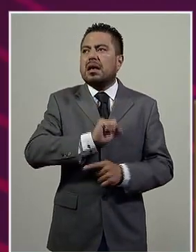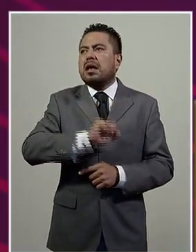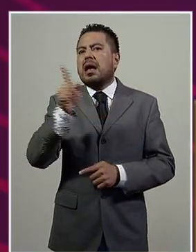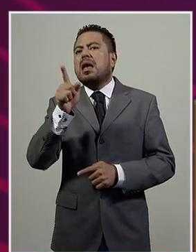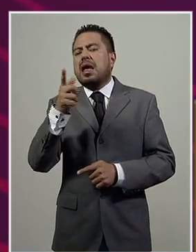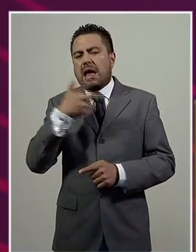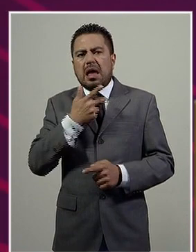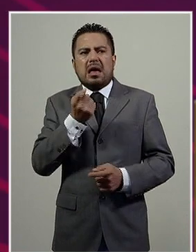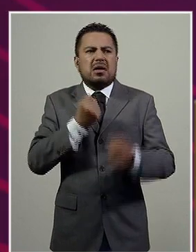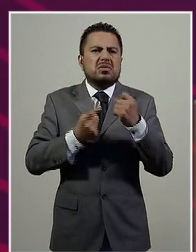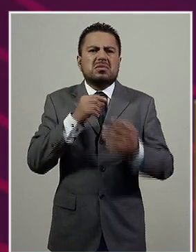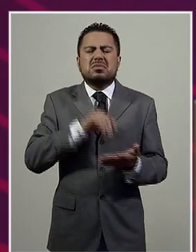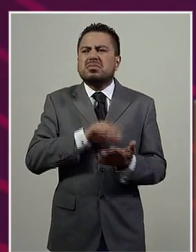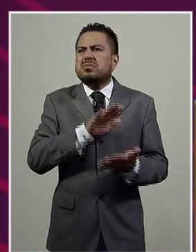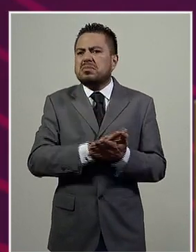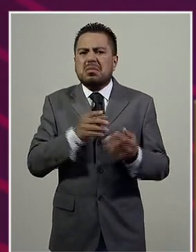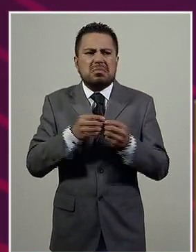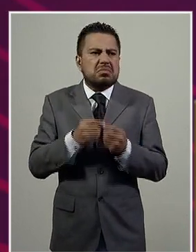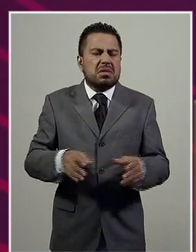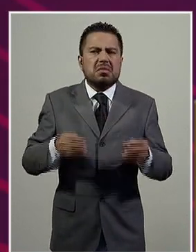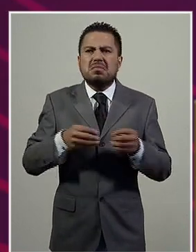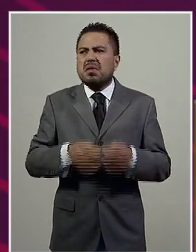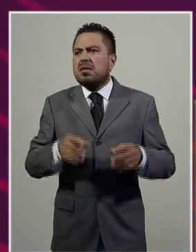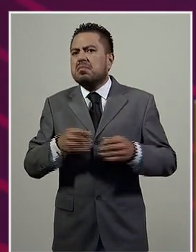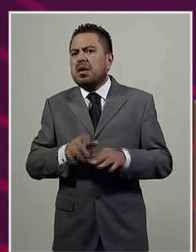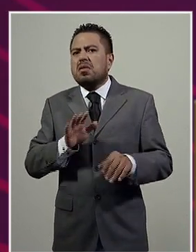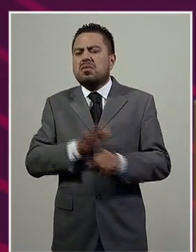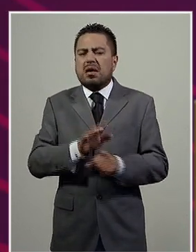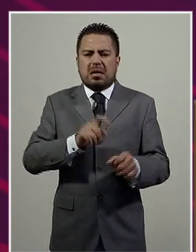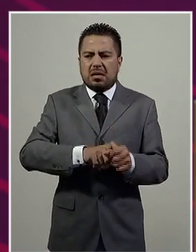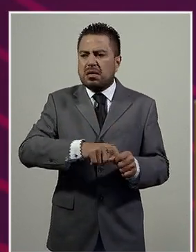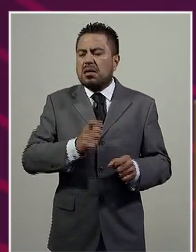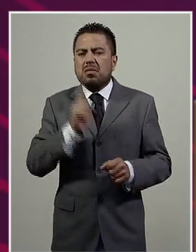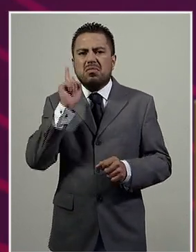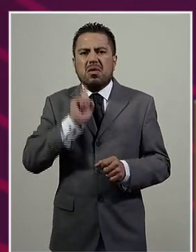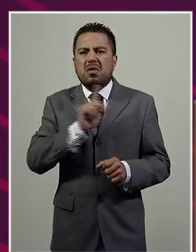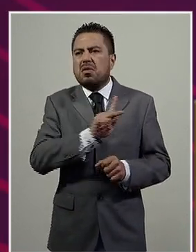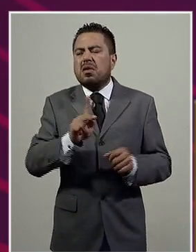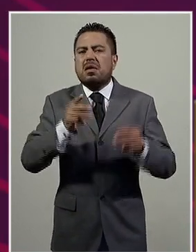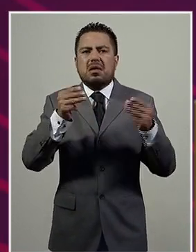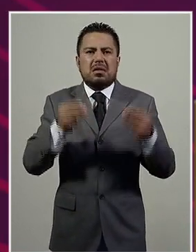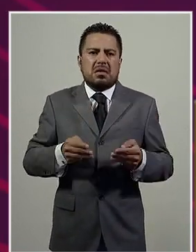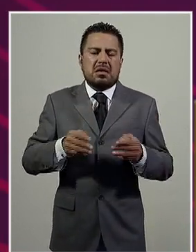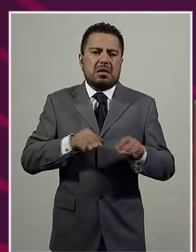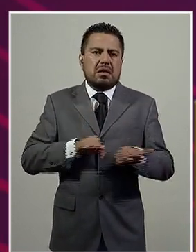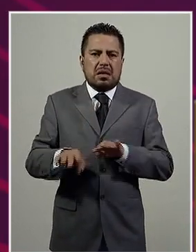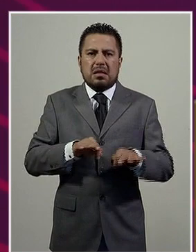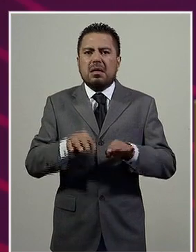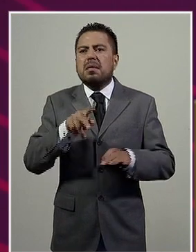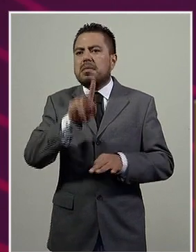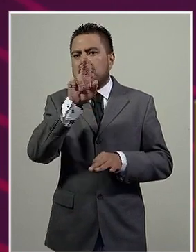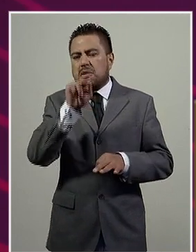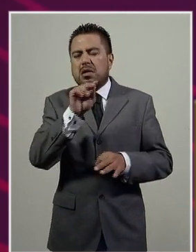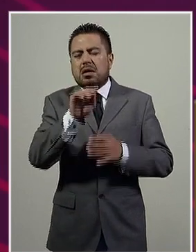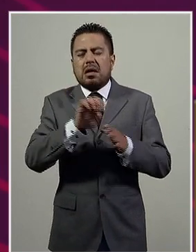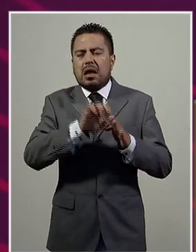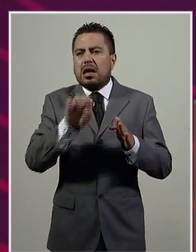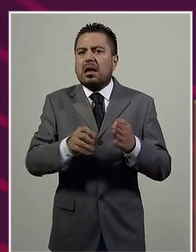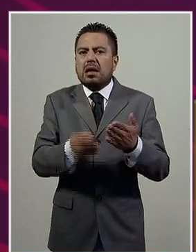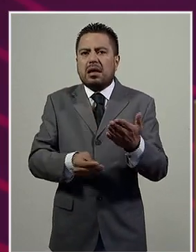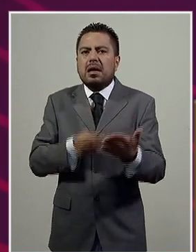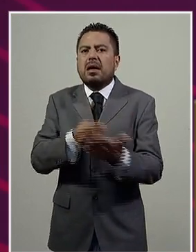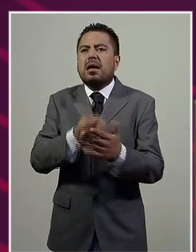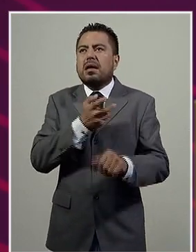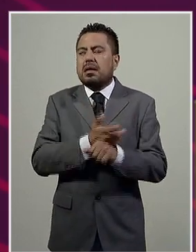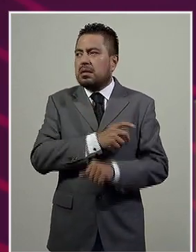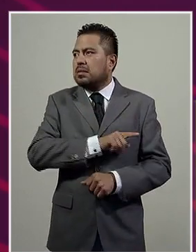algunas estimaciones de qué es lo que nos estamos perdiendo, por ejemplo, con la exclusión de las mujeres del mercado laboral. ¿No? Pero nada más para darte un ejemplo, en Estados